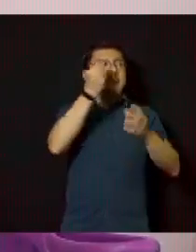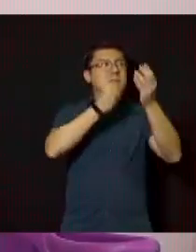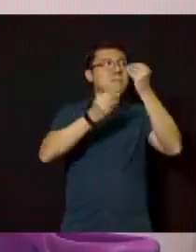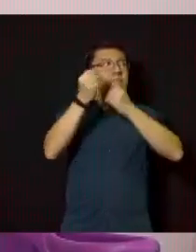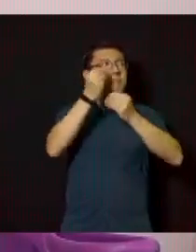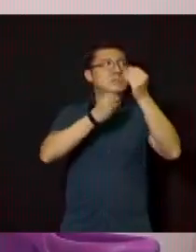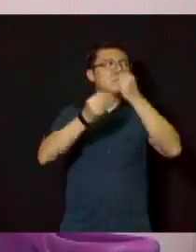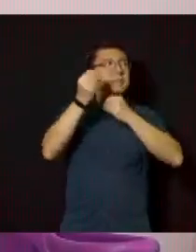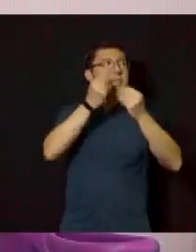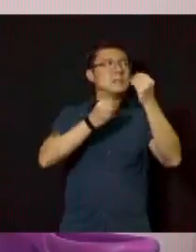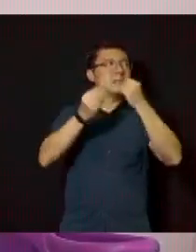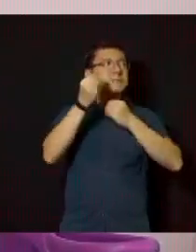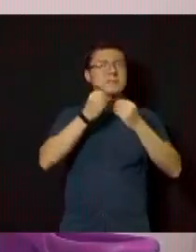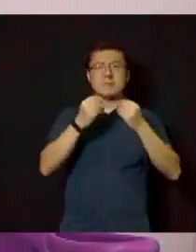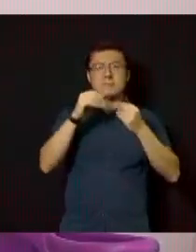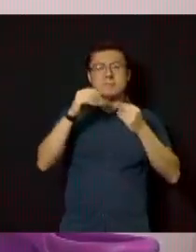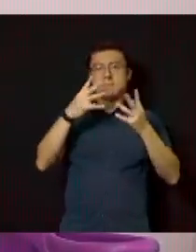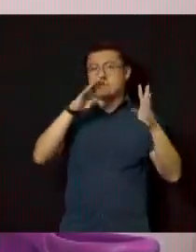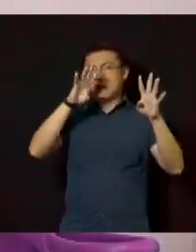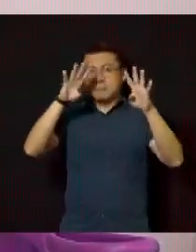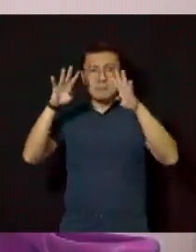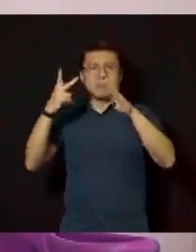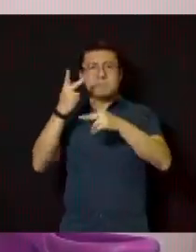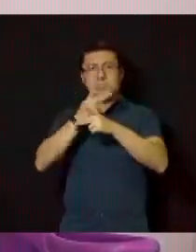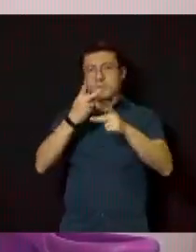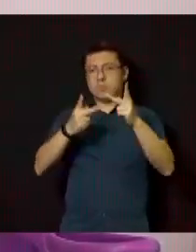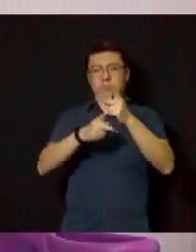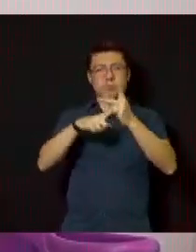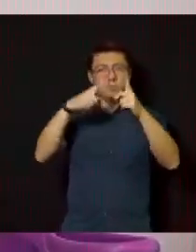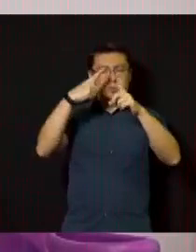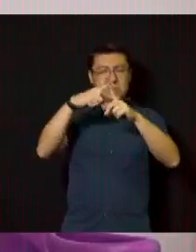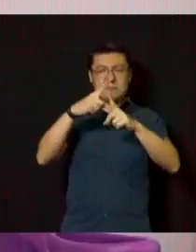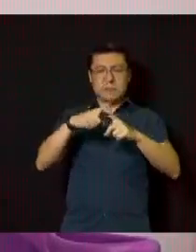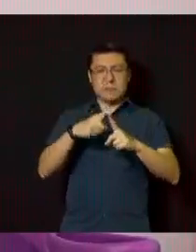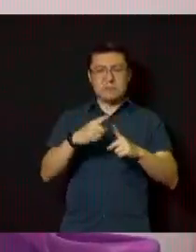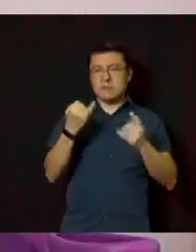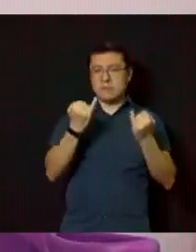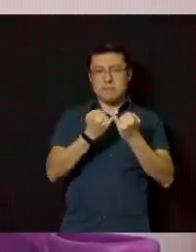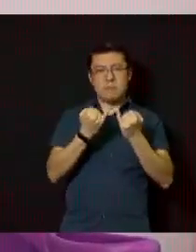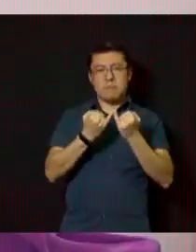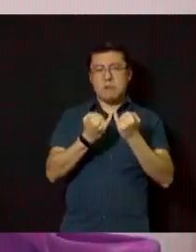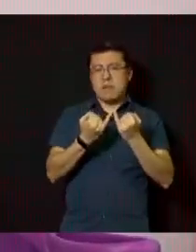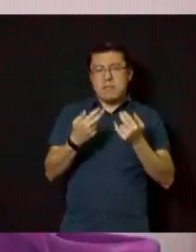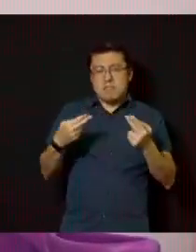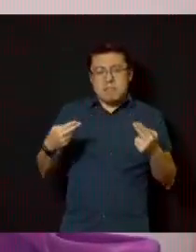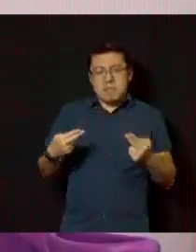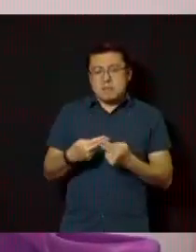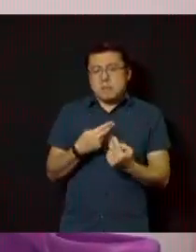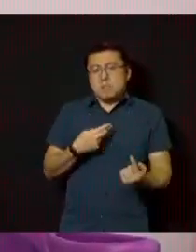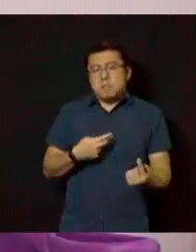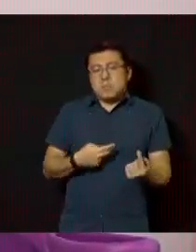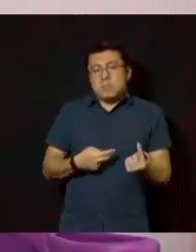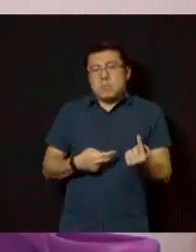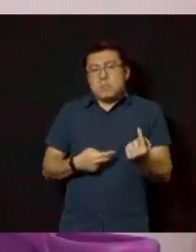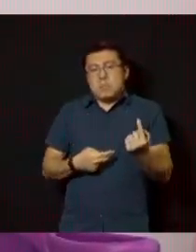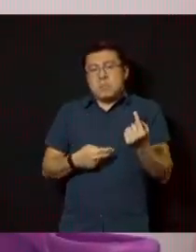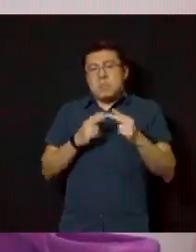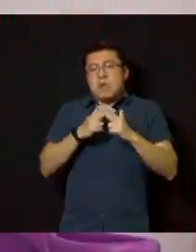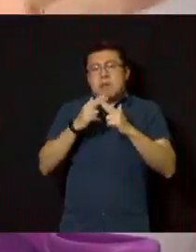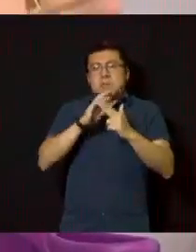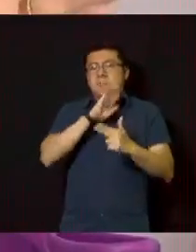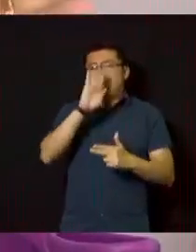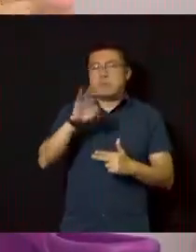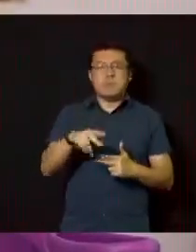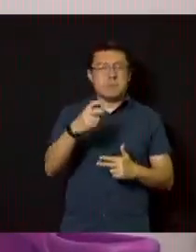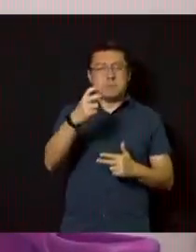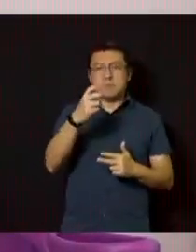solamente como el maquillaje, sino los productos que utilizamos para nuestro cuidado personal desde que nacemos hasta que nos morimos. Entonces, tienes